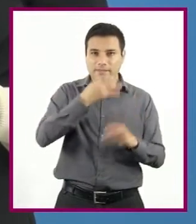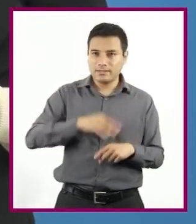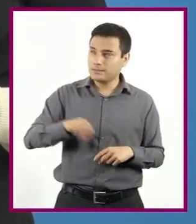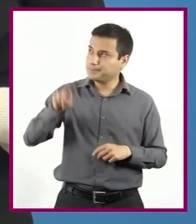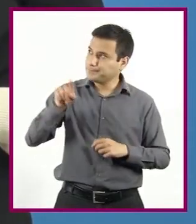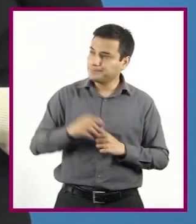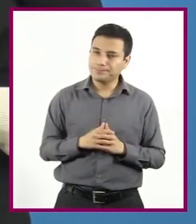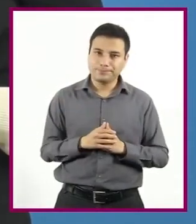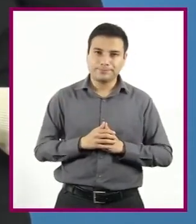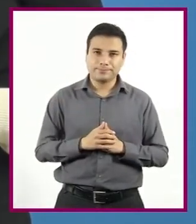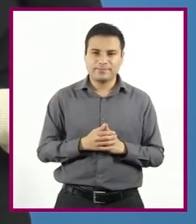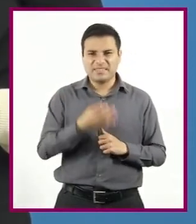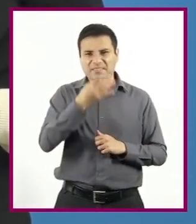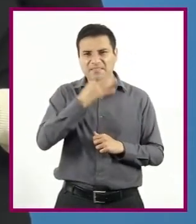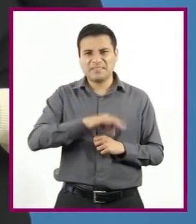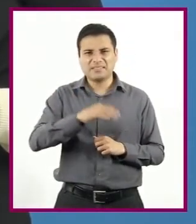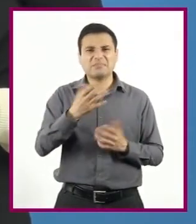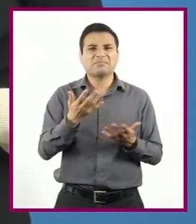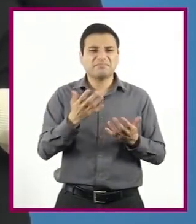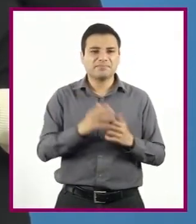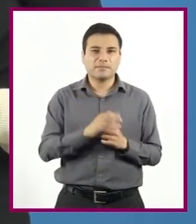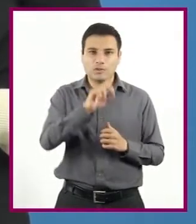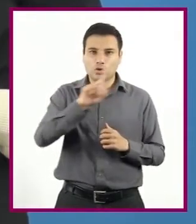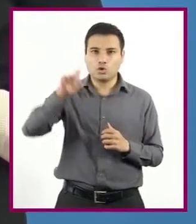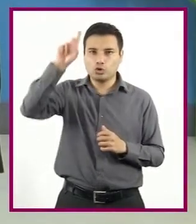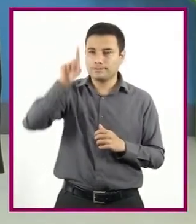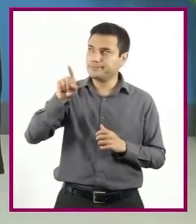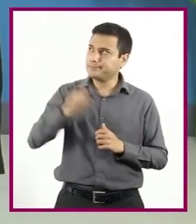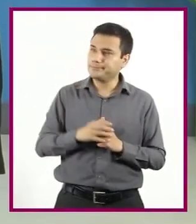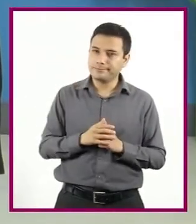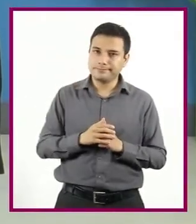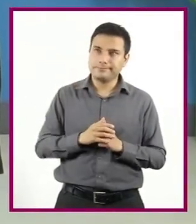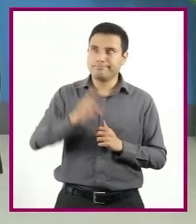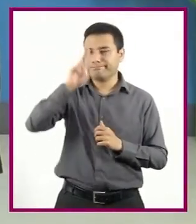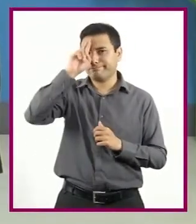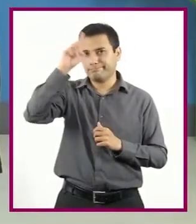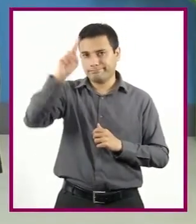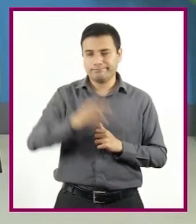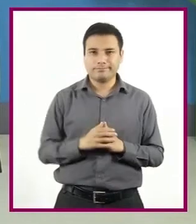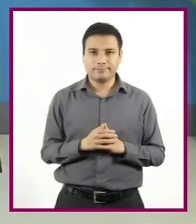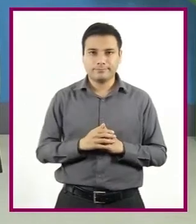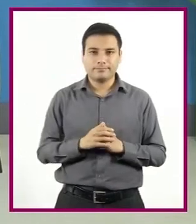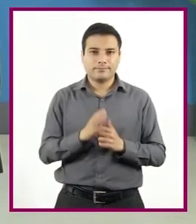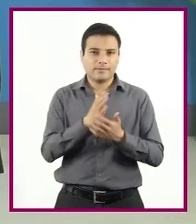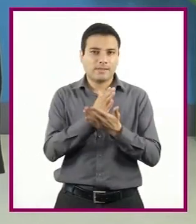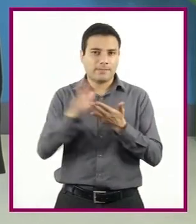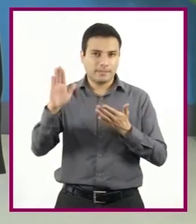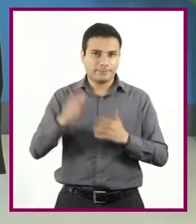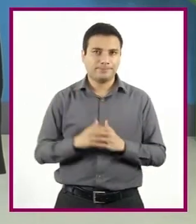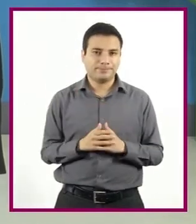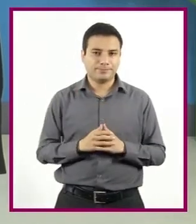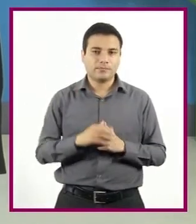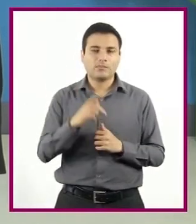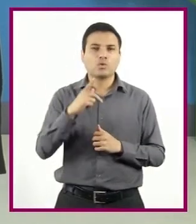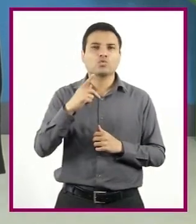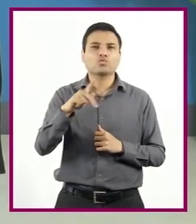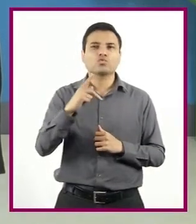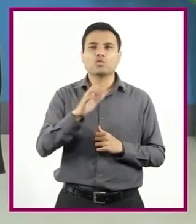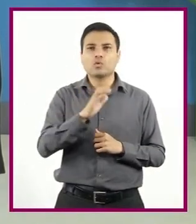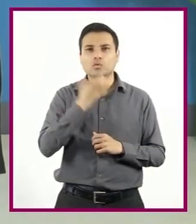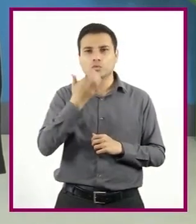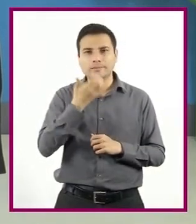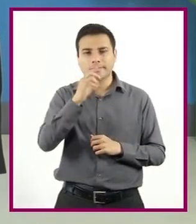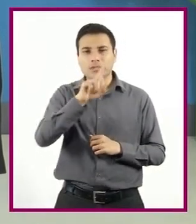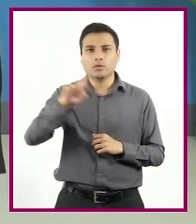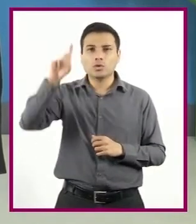Tlacaxipehualistli, celebración dedicada a Xipetotec. Por otra parte, en las ceremonias realizadas para el dios de lluvias